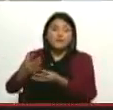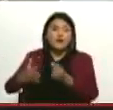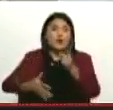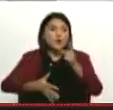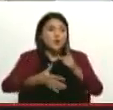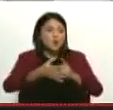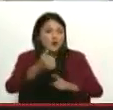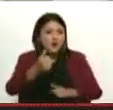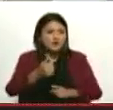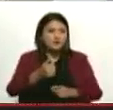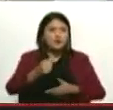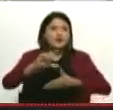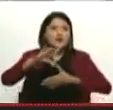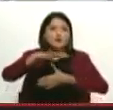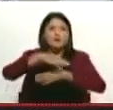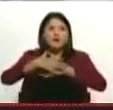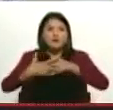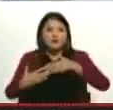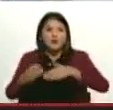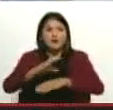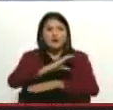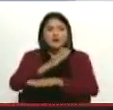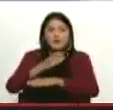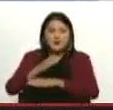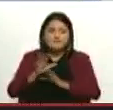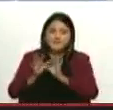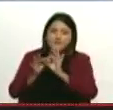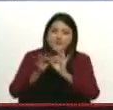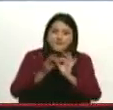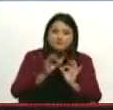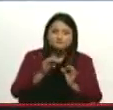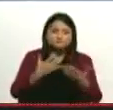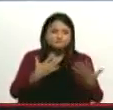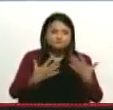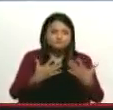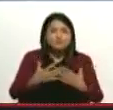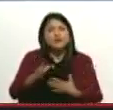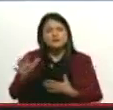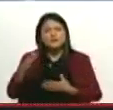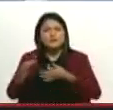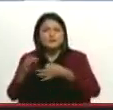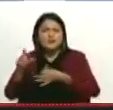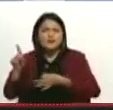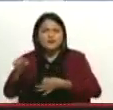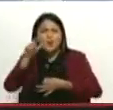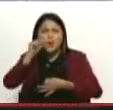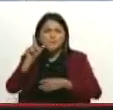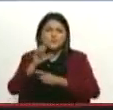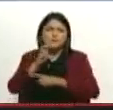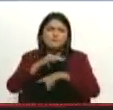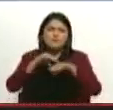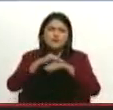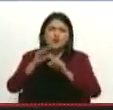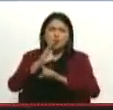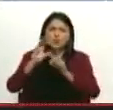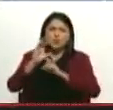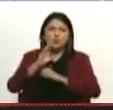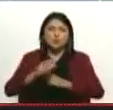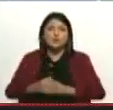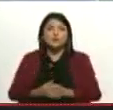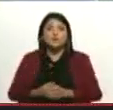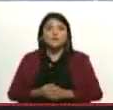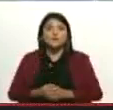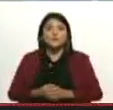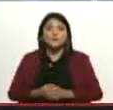también nuestro colega ministro Ernesto Villegas en esa tarea hemos estado